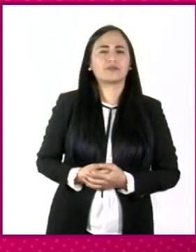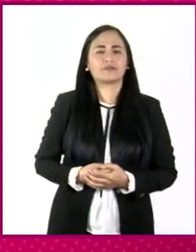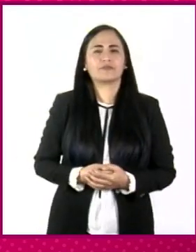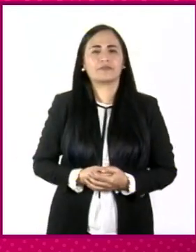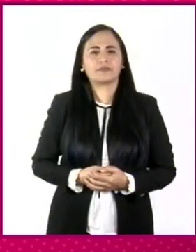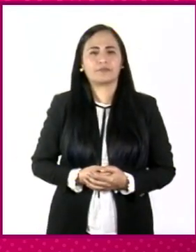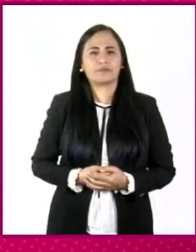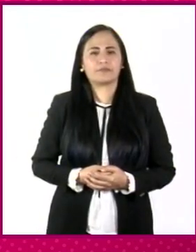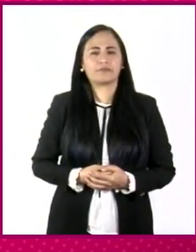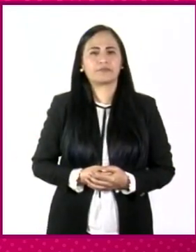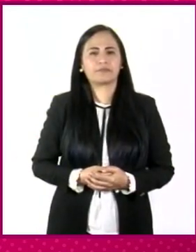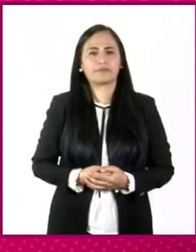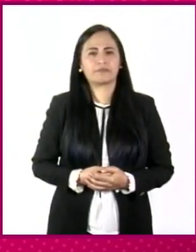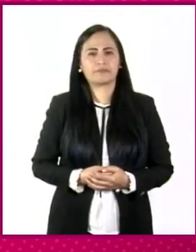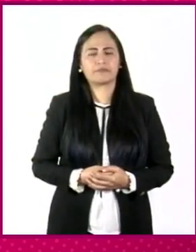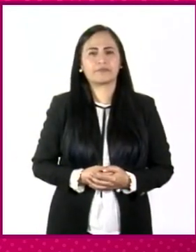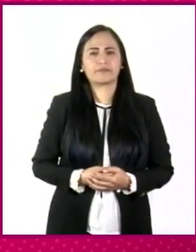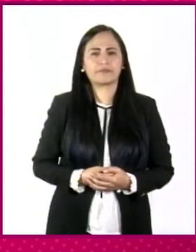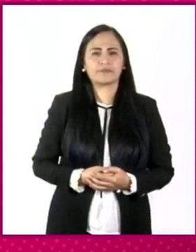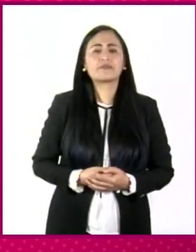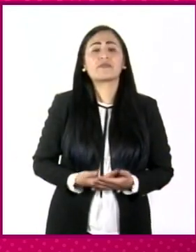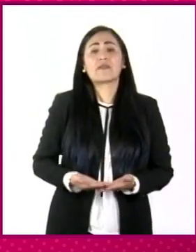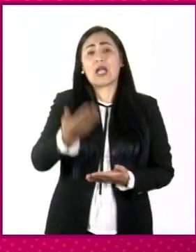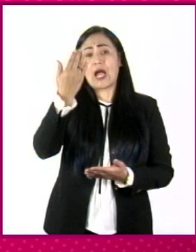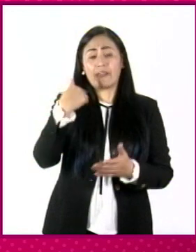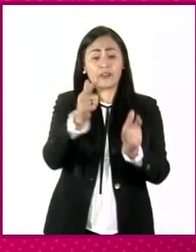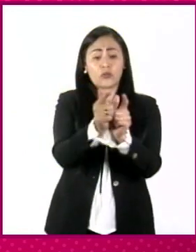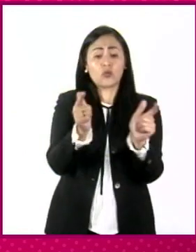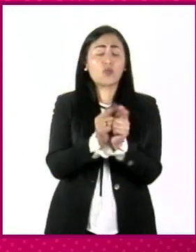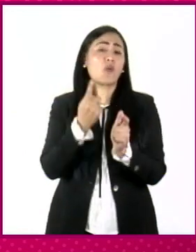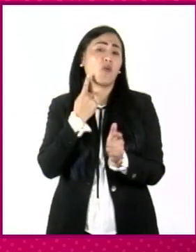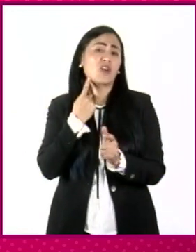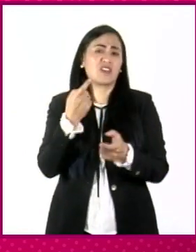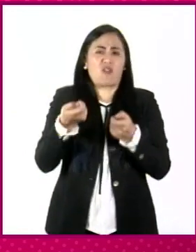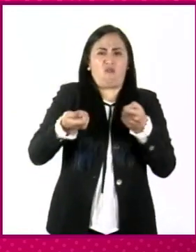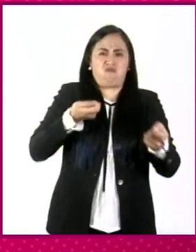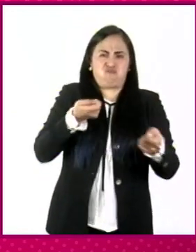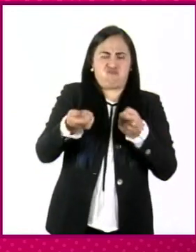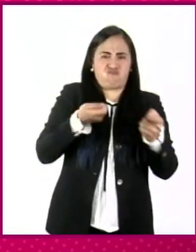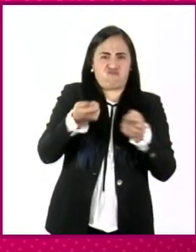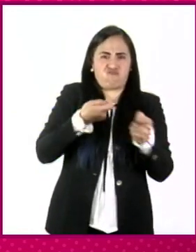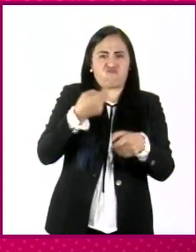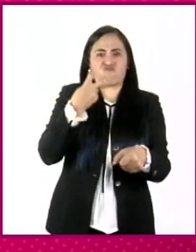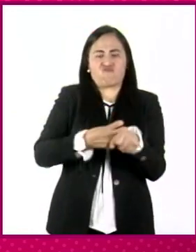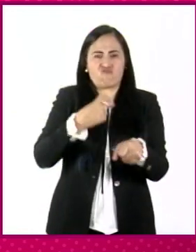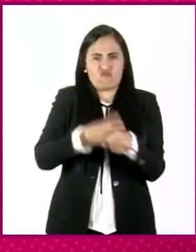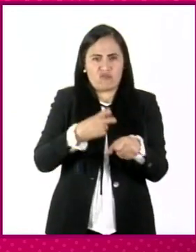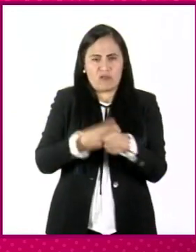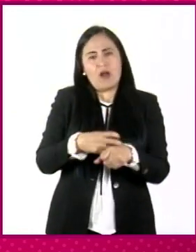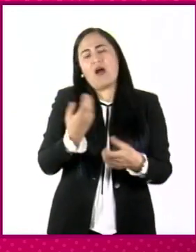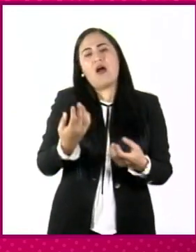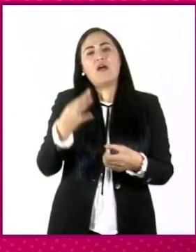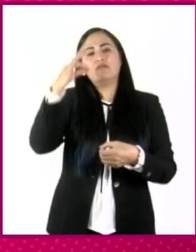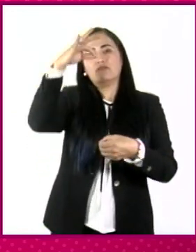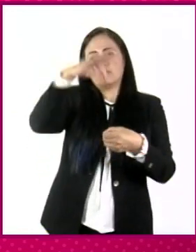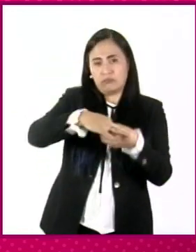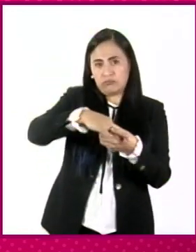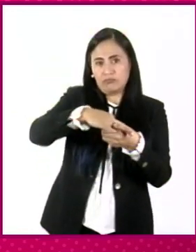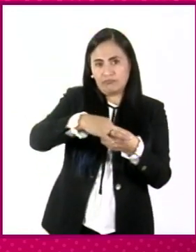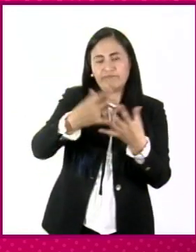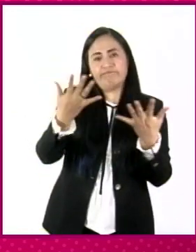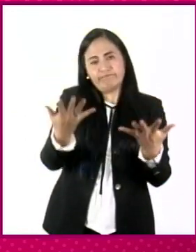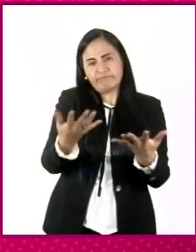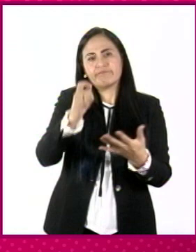en algún punto solamente contábamos con un partido dominante. El tipo de elecciones que se llevan a cabo eran pues unas elecciones